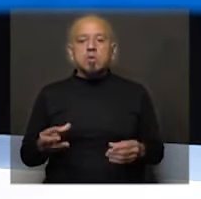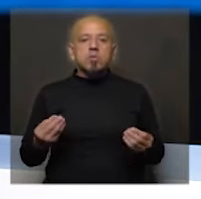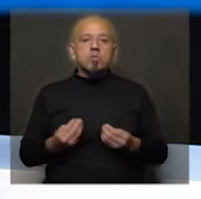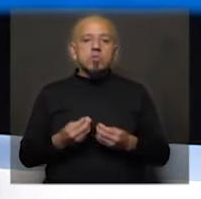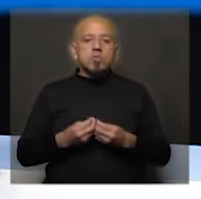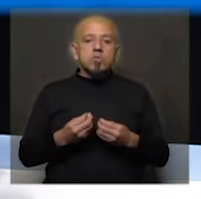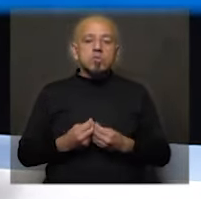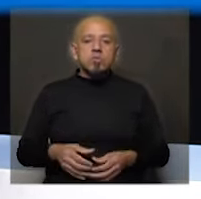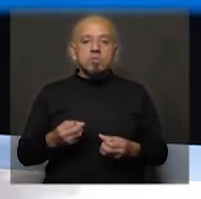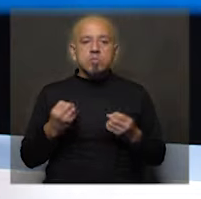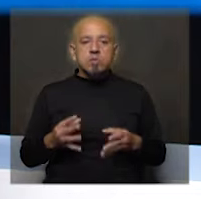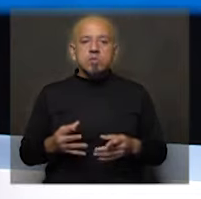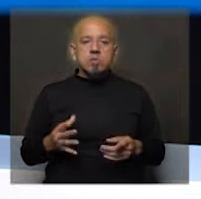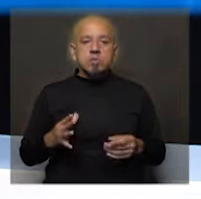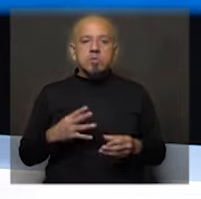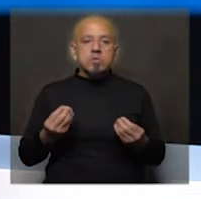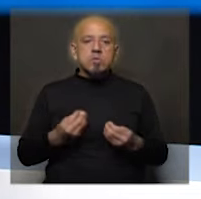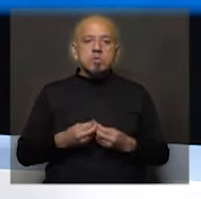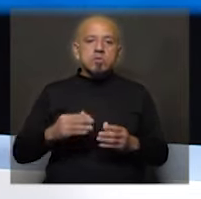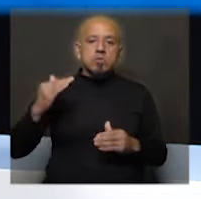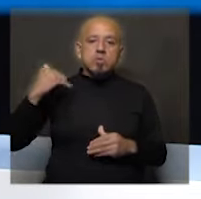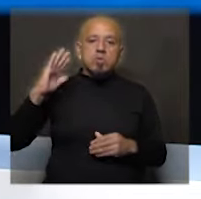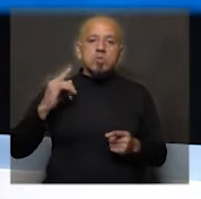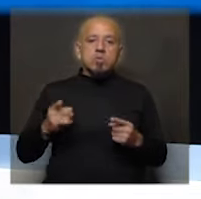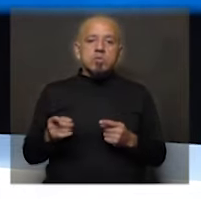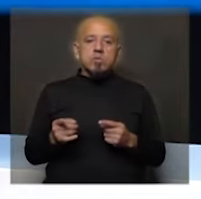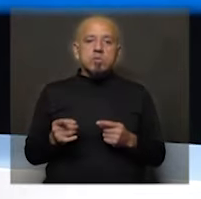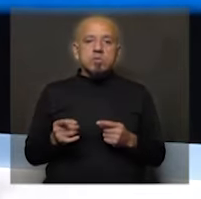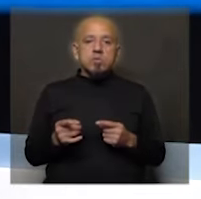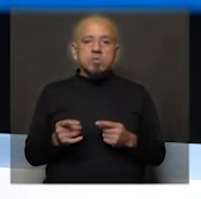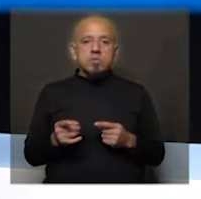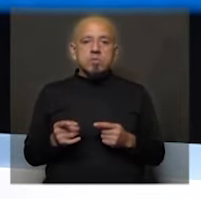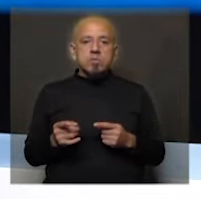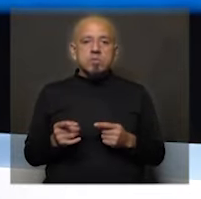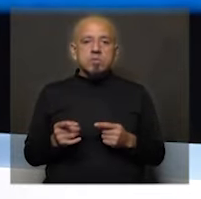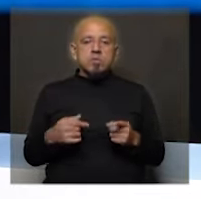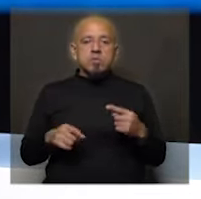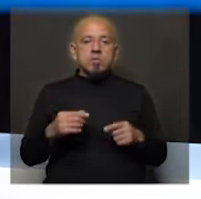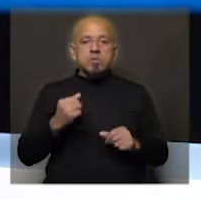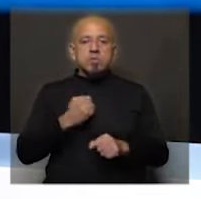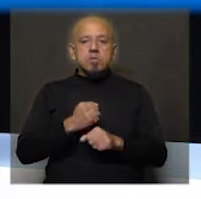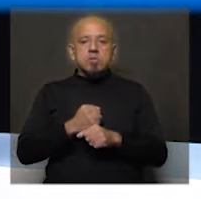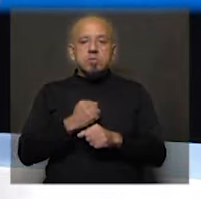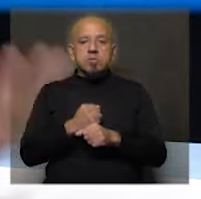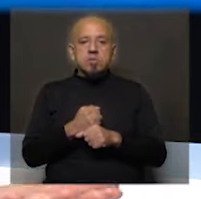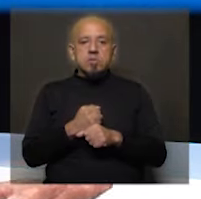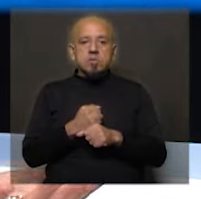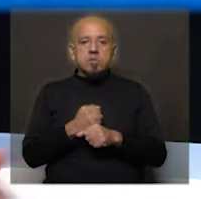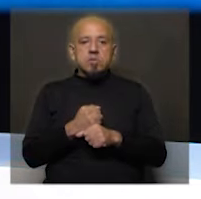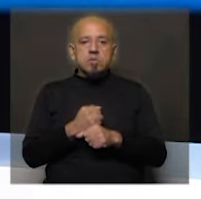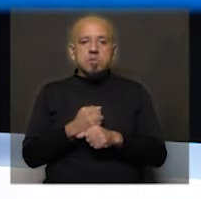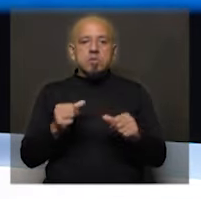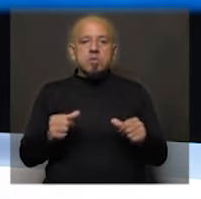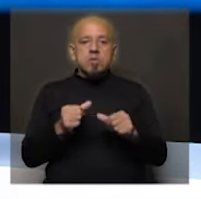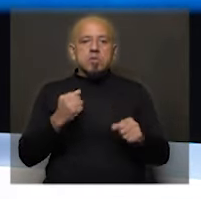y implica que muchos adultos del entorno y de Los profesionales que trabajan con ellos hagan un trabajo a largo plazo